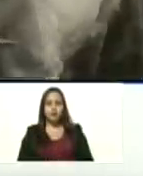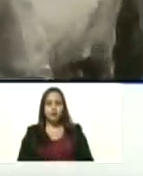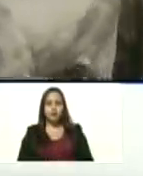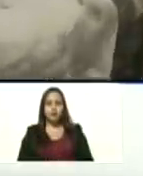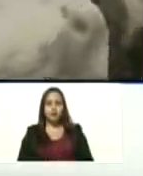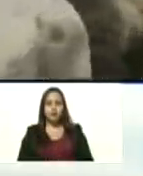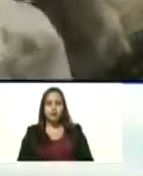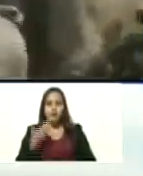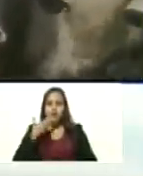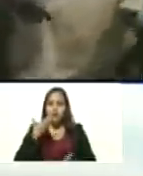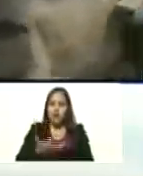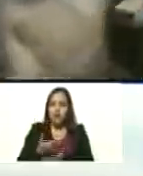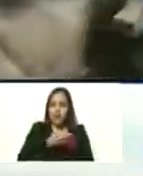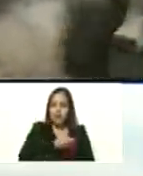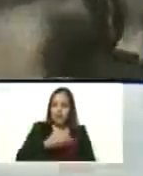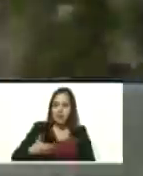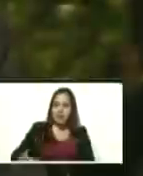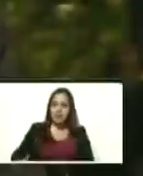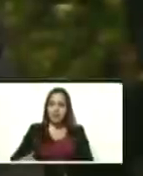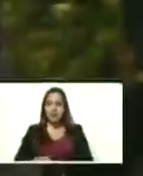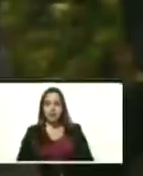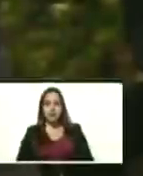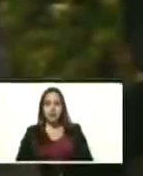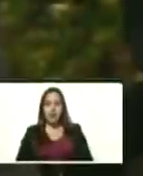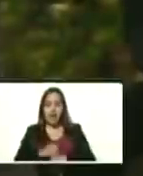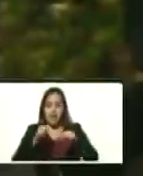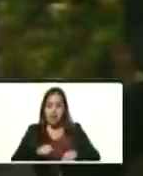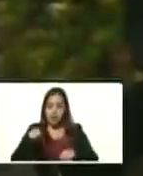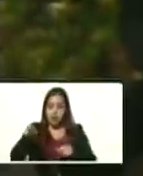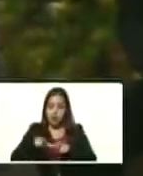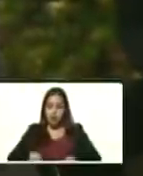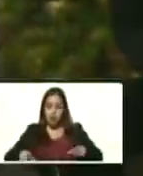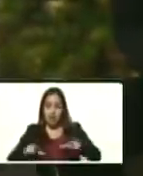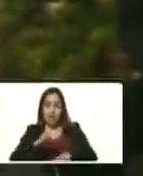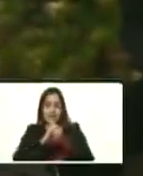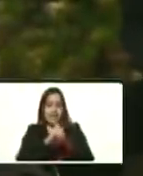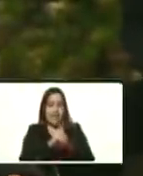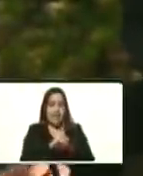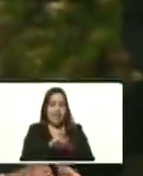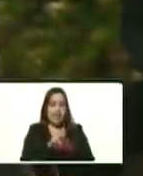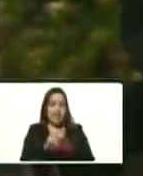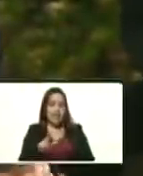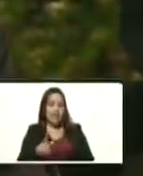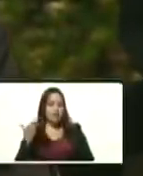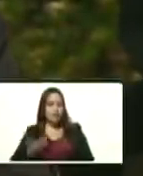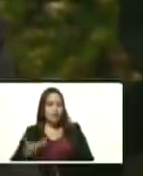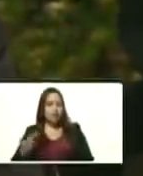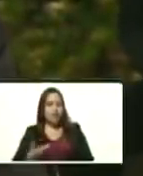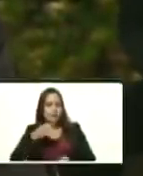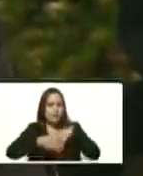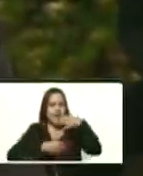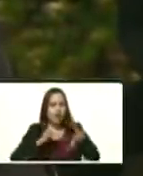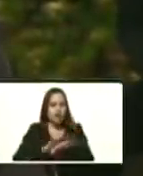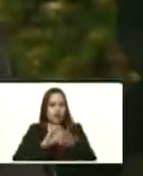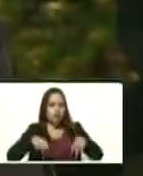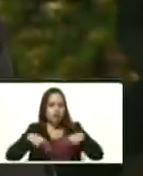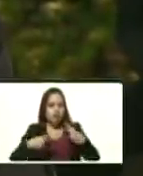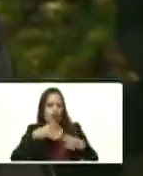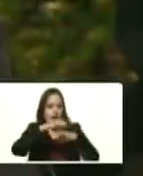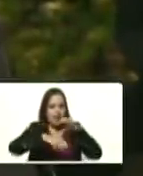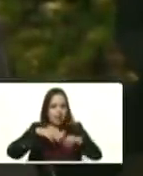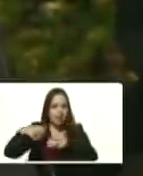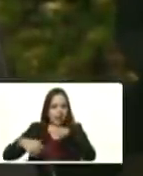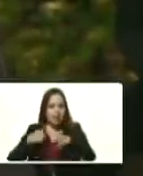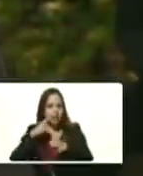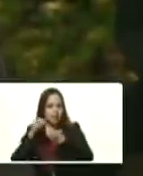gracias presidente si allí en el federal es importante destacar el rescate que se hizo el rebaño que con